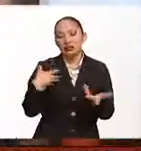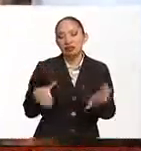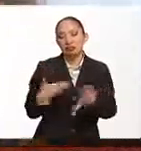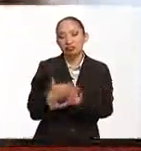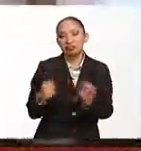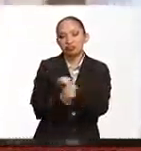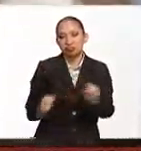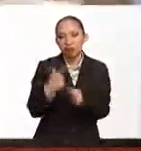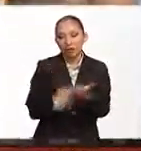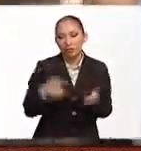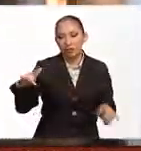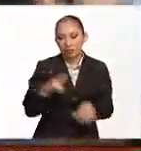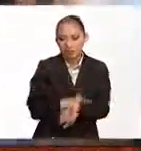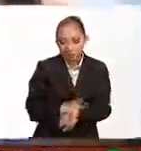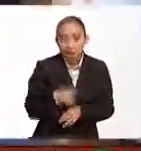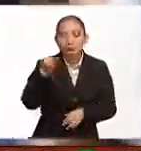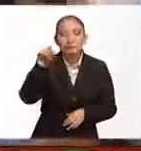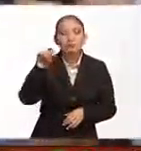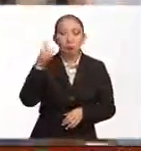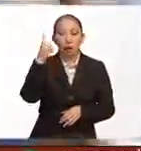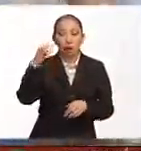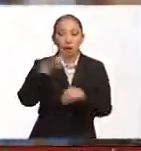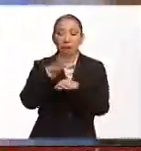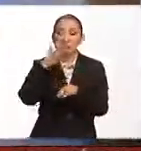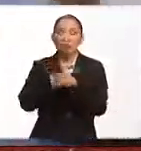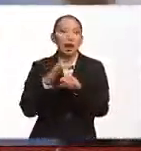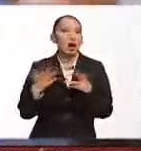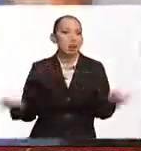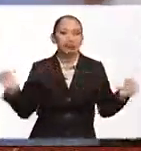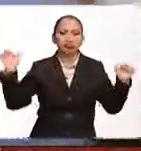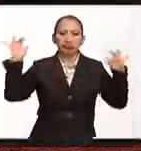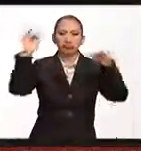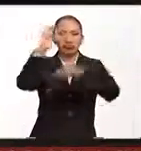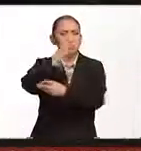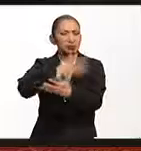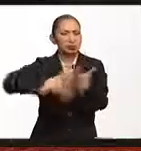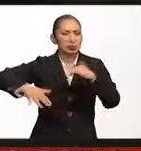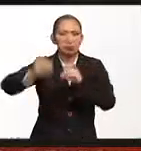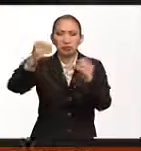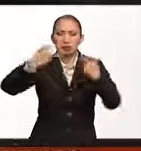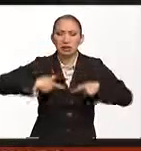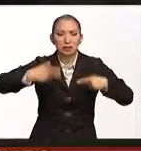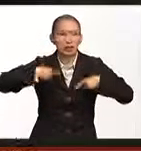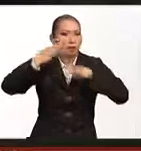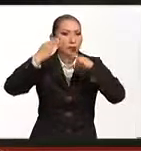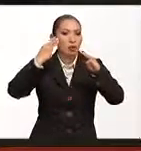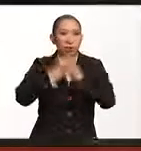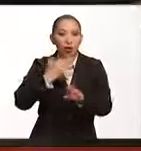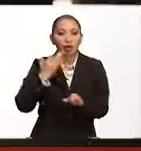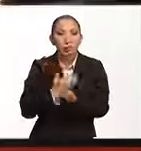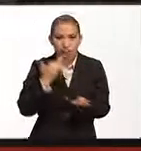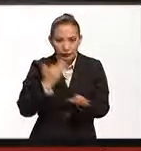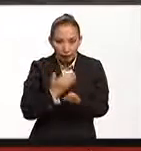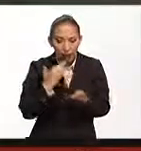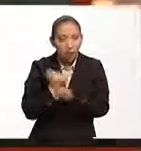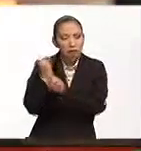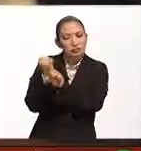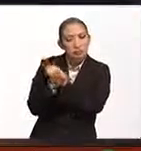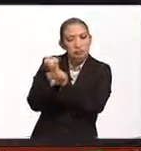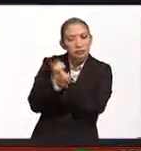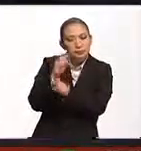grave atentado en uno de los aeropuertos más transitados del mundo. Hasta el momento las